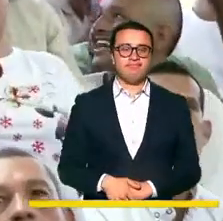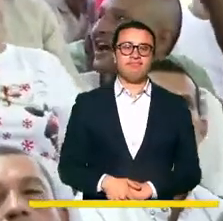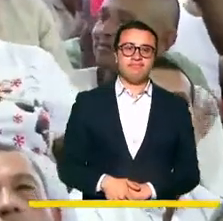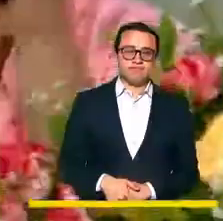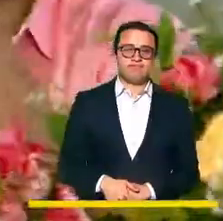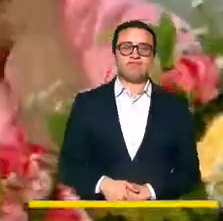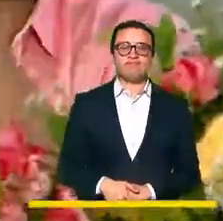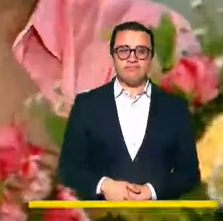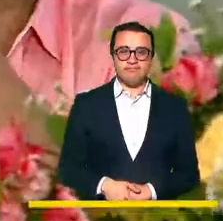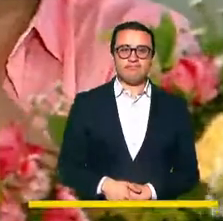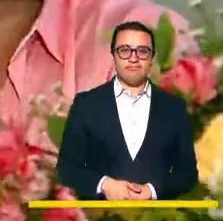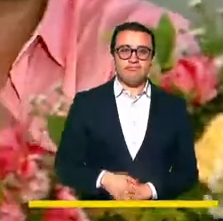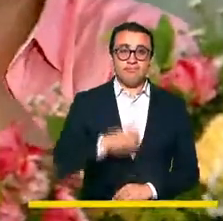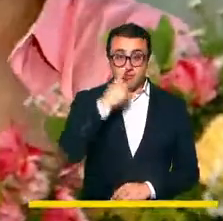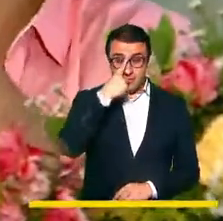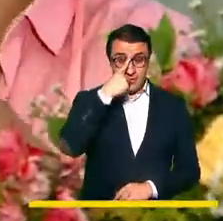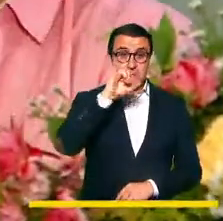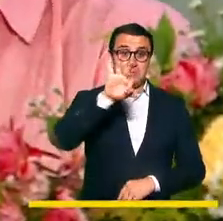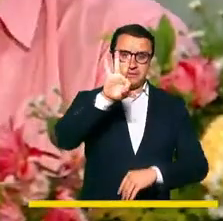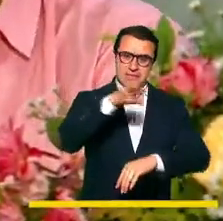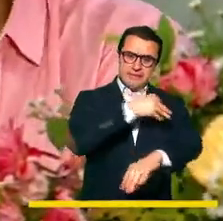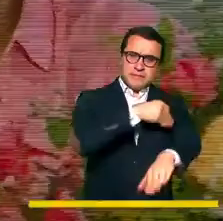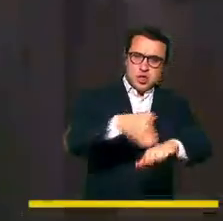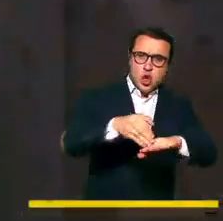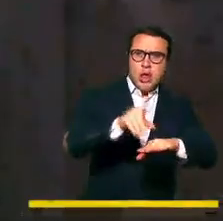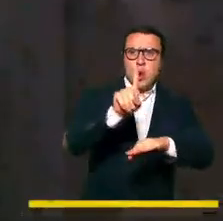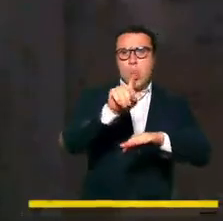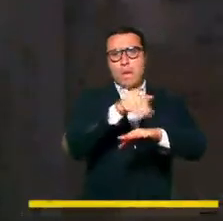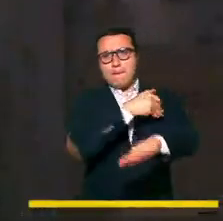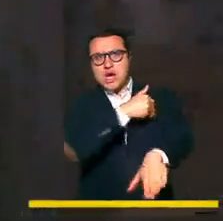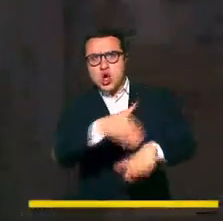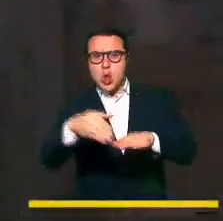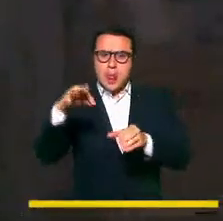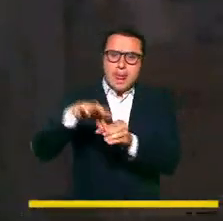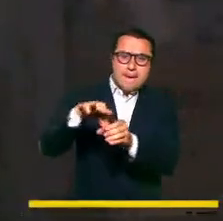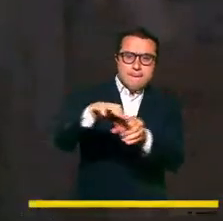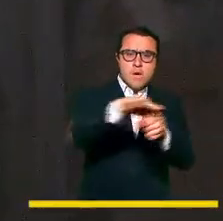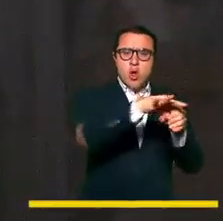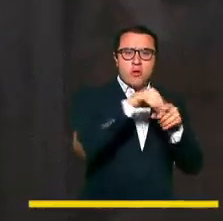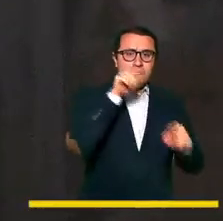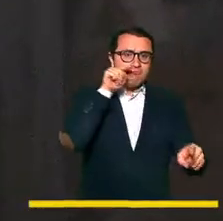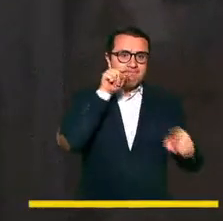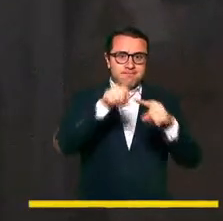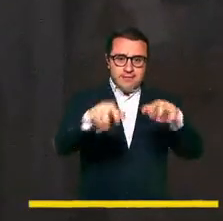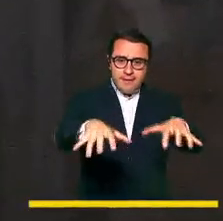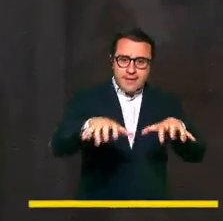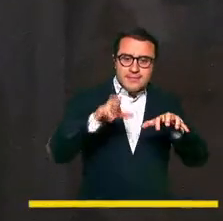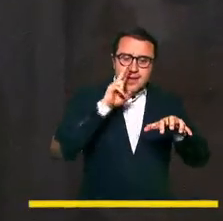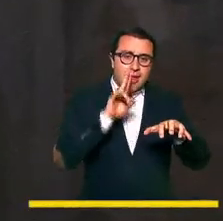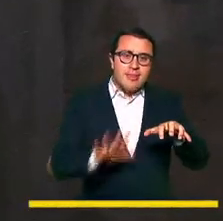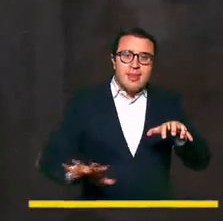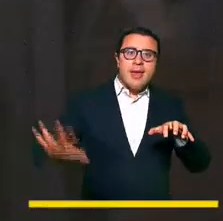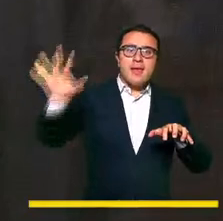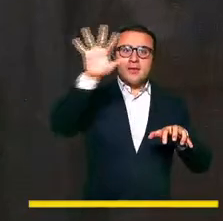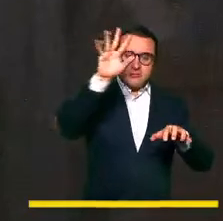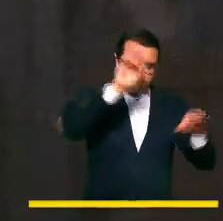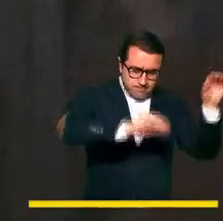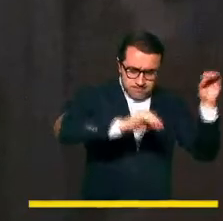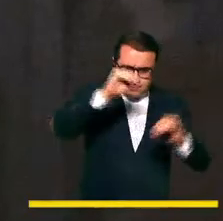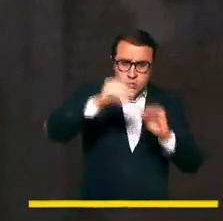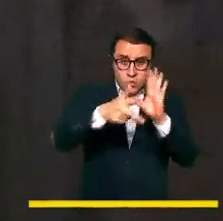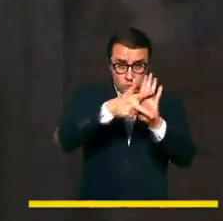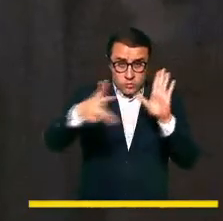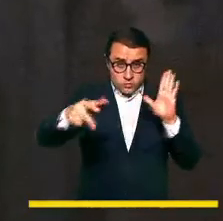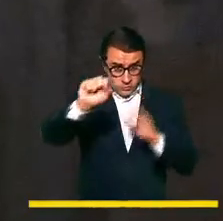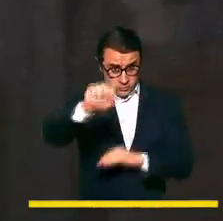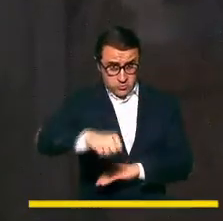Y esta vez no fueron 3,000,000, 1,000,000 de 3,000,000 de votos de la Asamblea Nacional Constituyente. Porque nosotros,